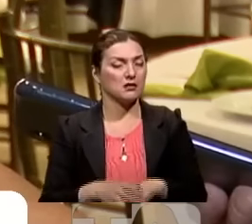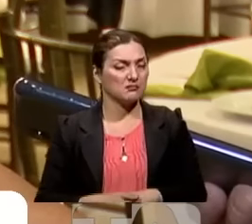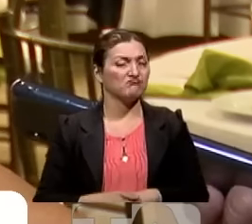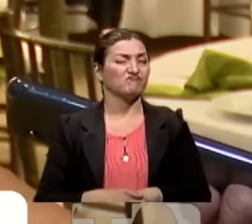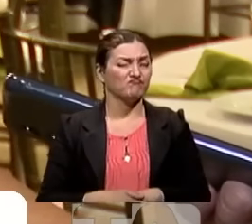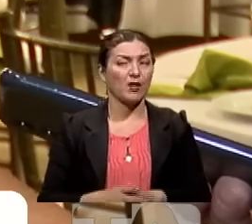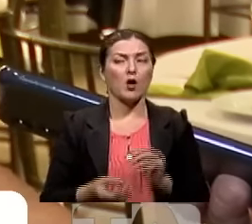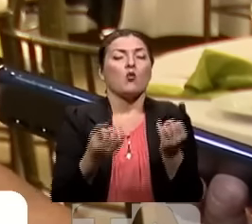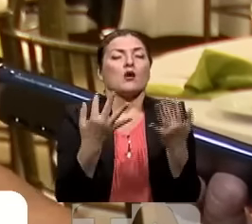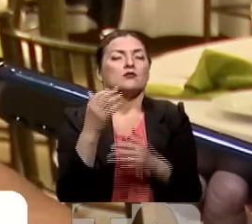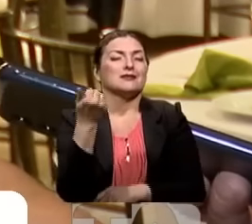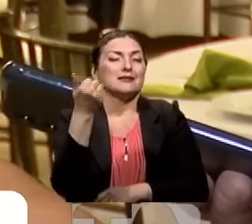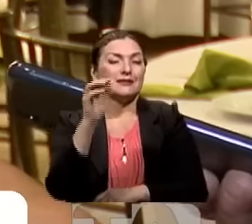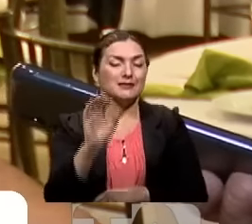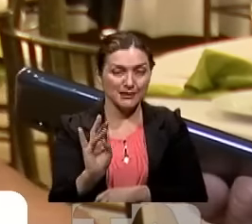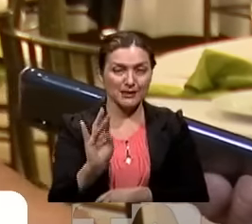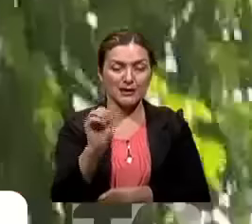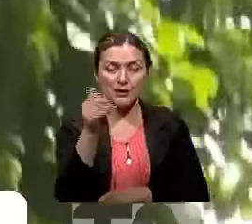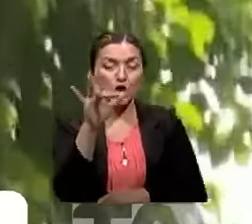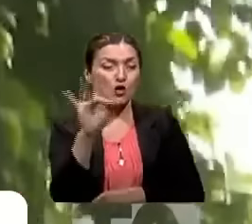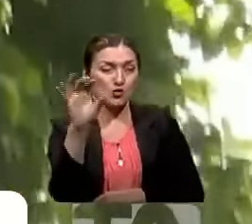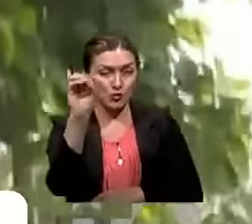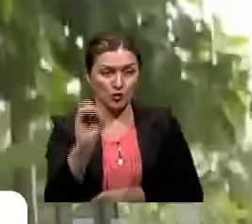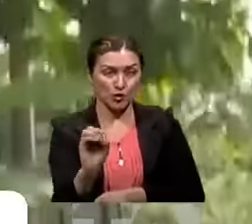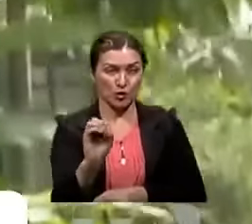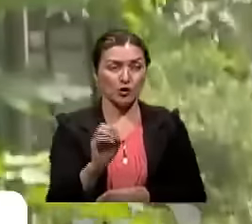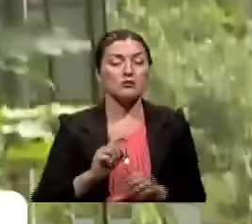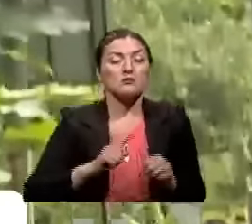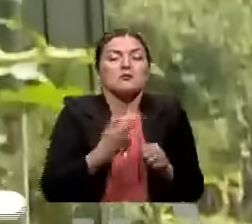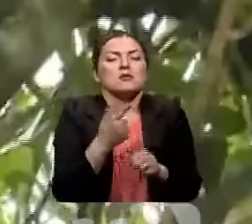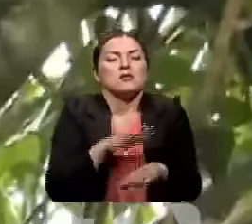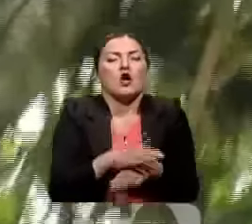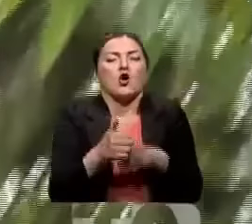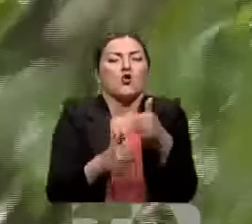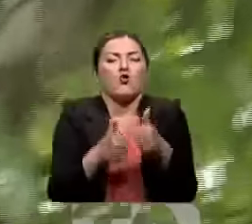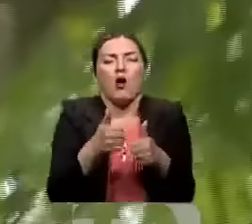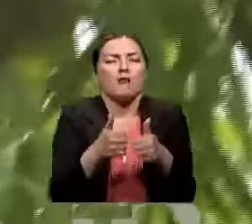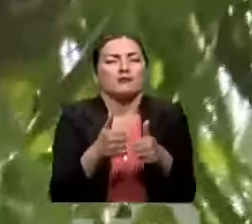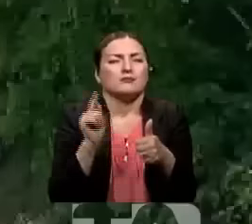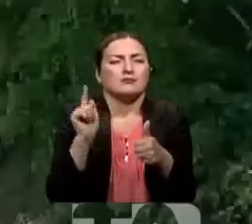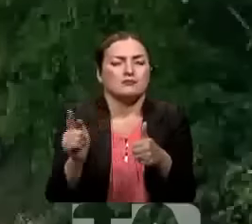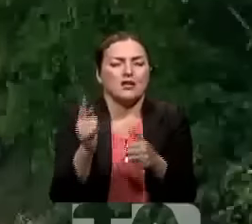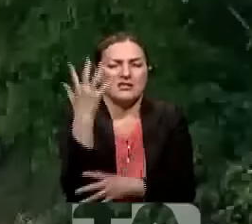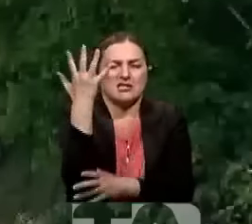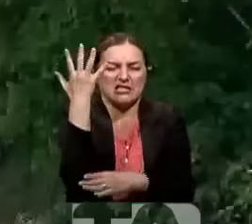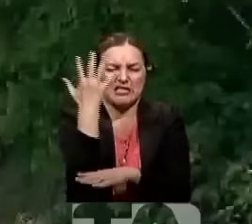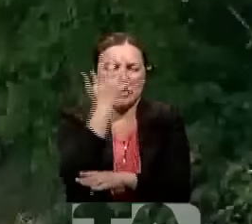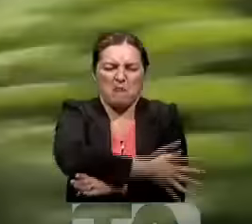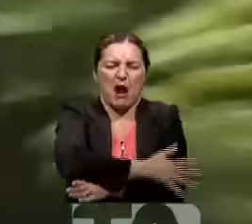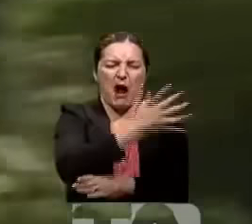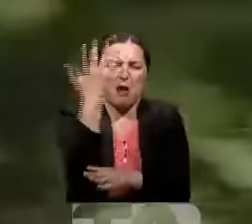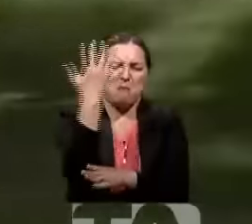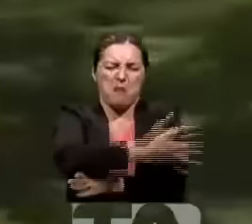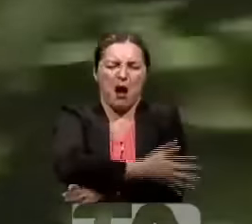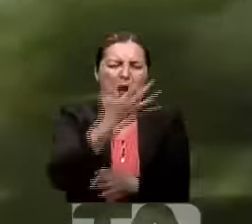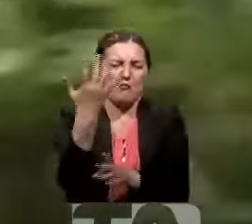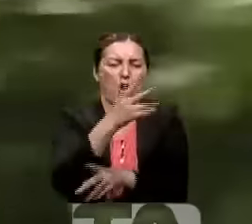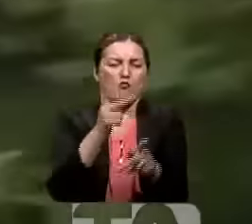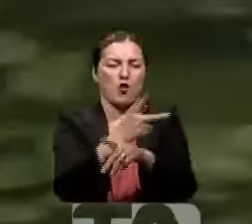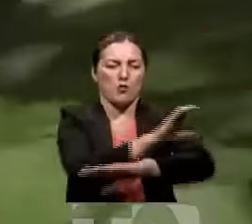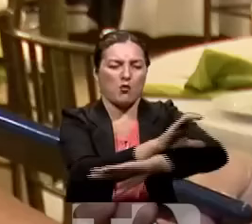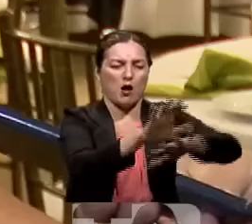el 17 y el 18% del bioma. Y entre las principales causas se encuentra la deforestación causada por la producción agrícola